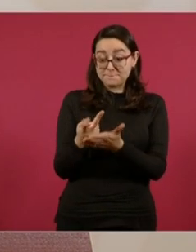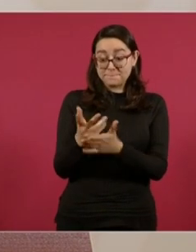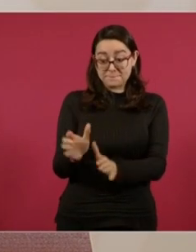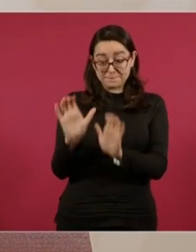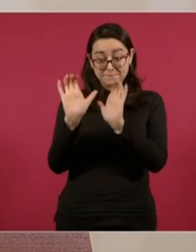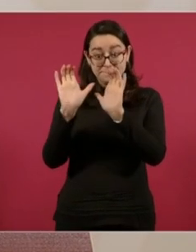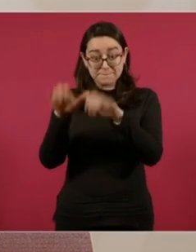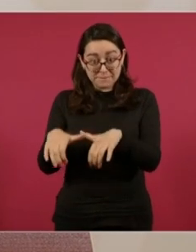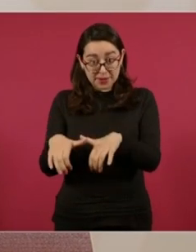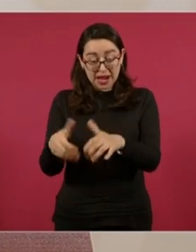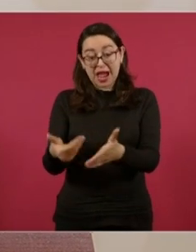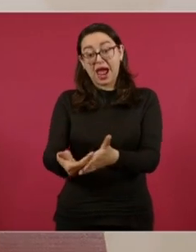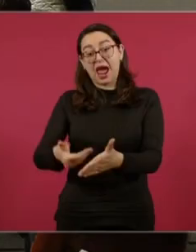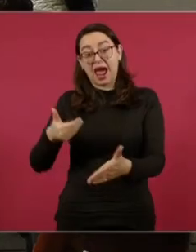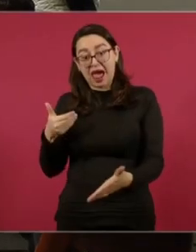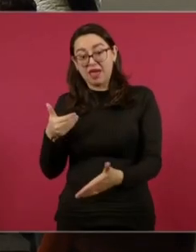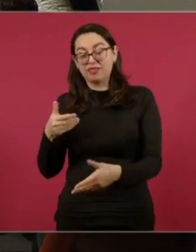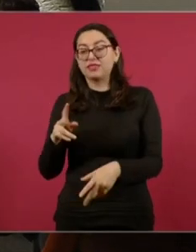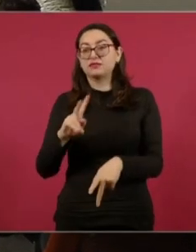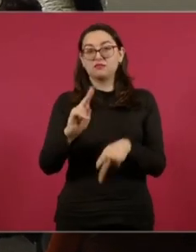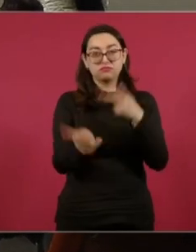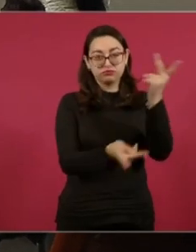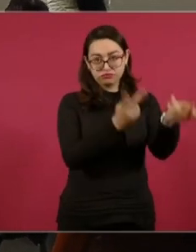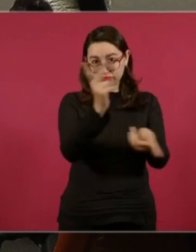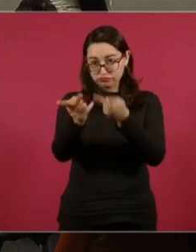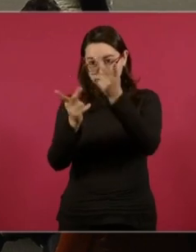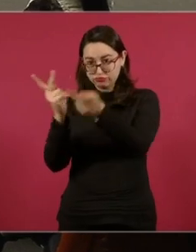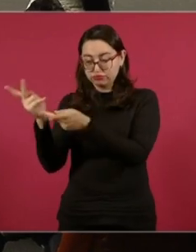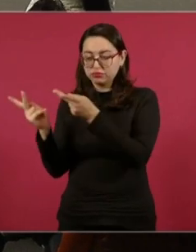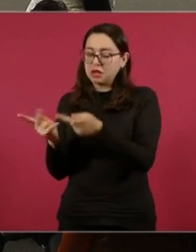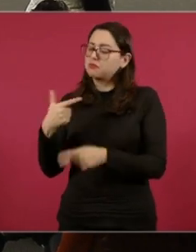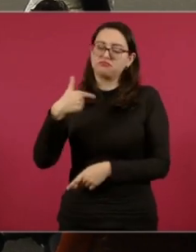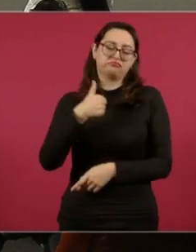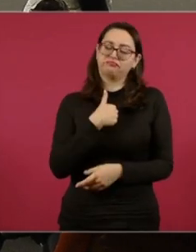Hicieron dos. Ninguna se ganó. Ah, sí. Ah, bueno, pues yo vi la que perdimos.